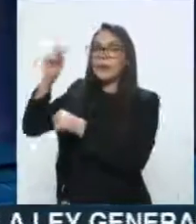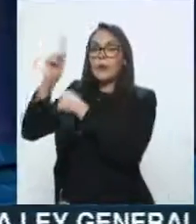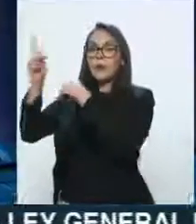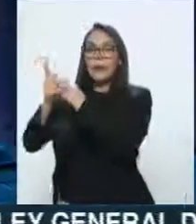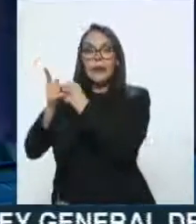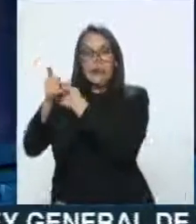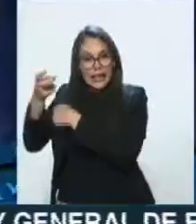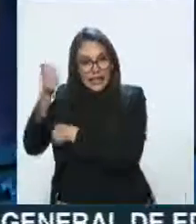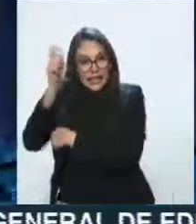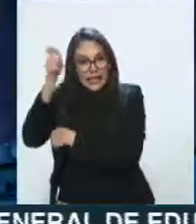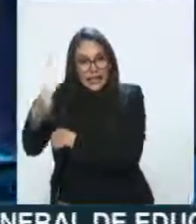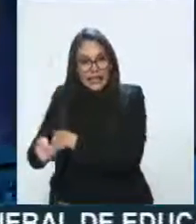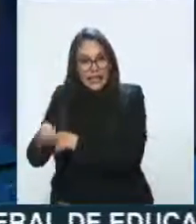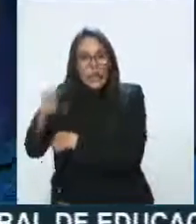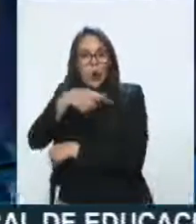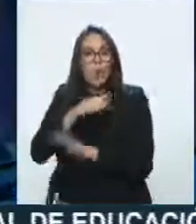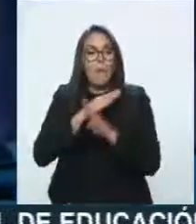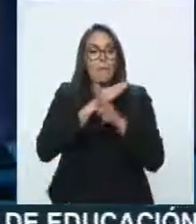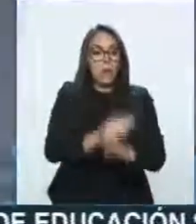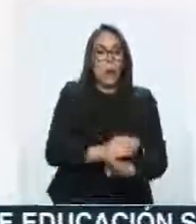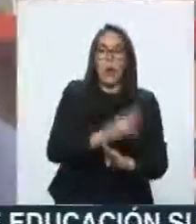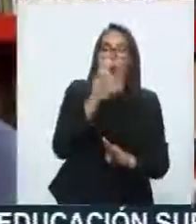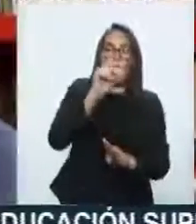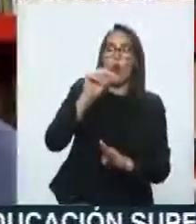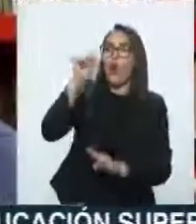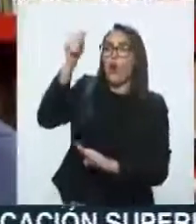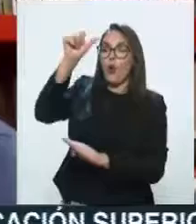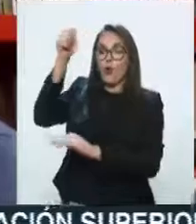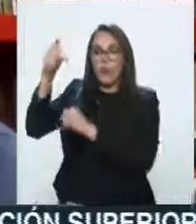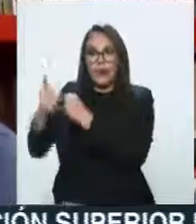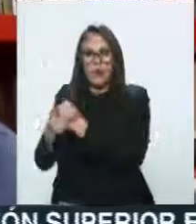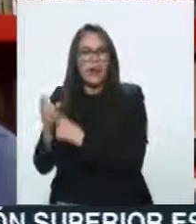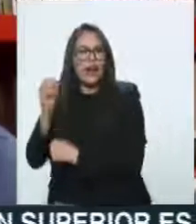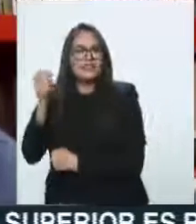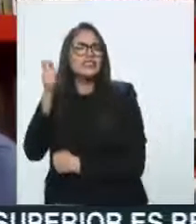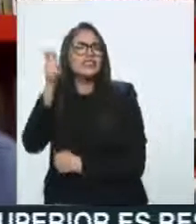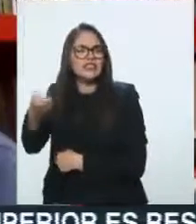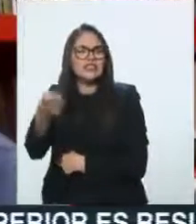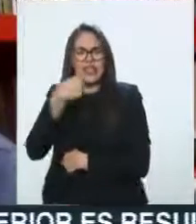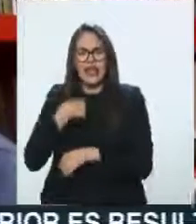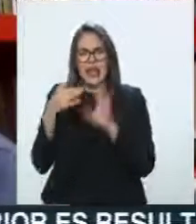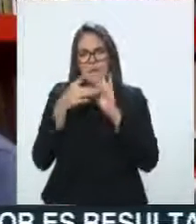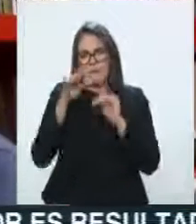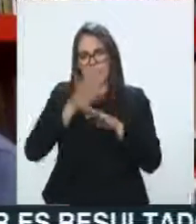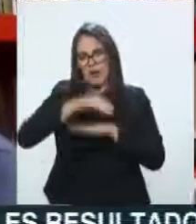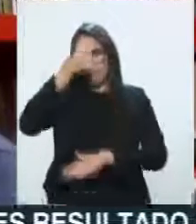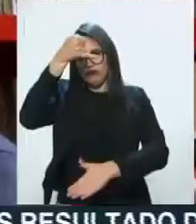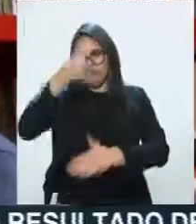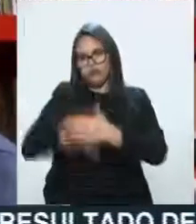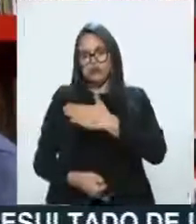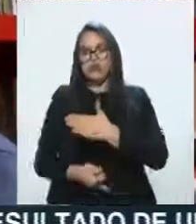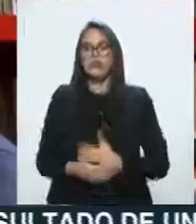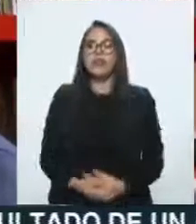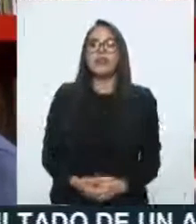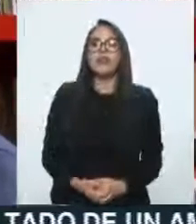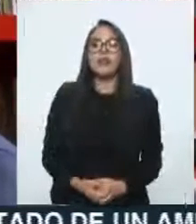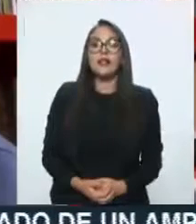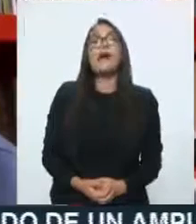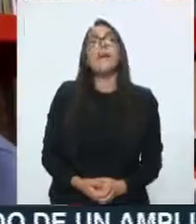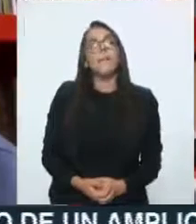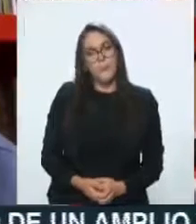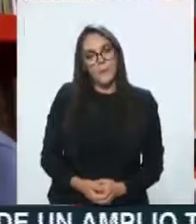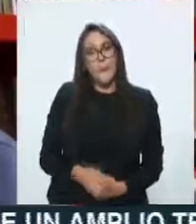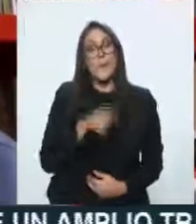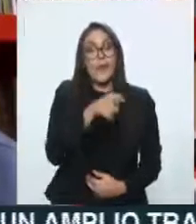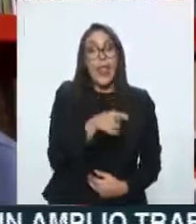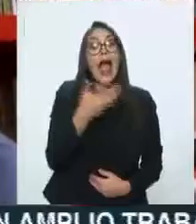así? Así es, él hizo esta modificación siendo magistrado de la Suprema Corte